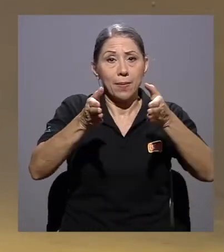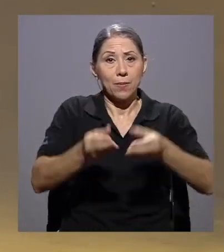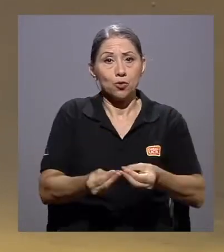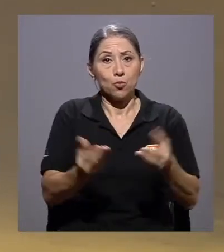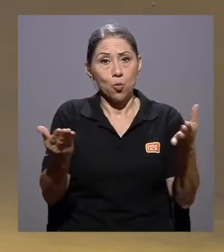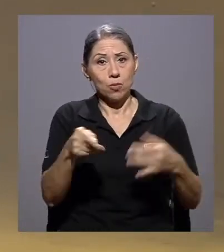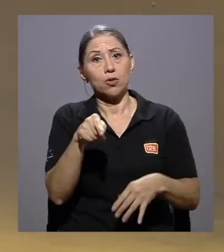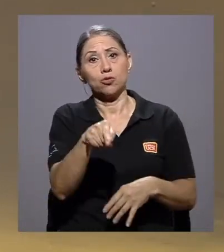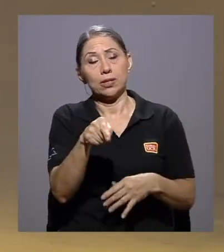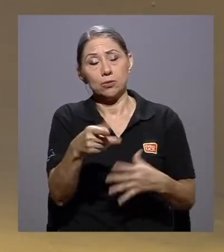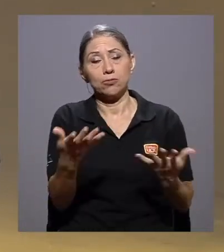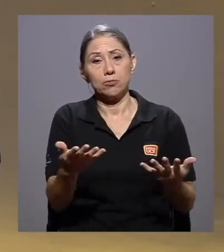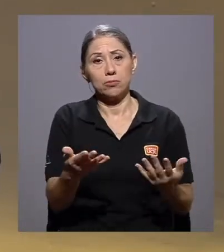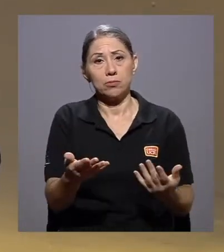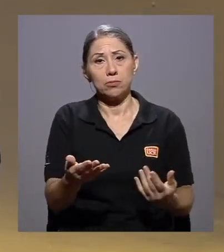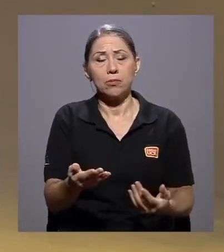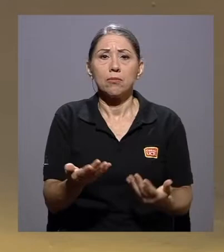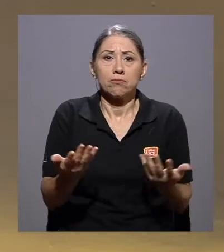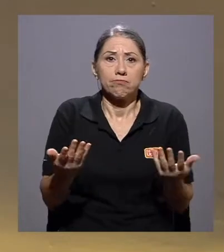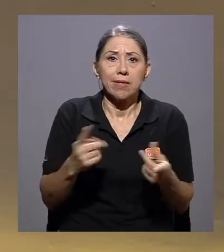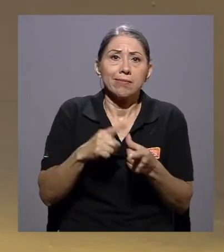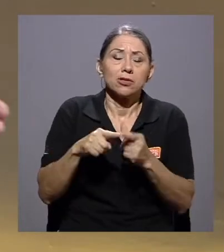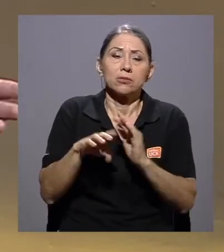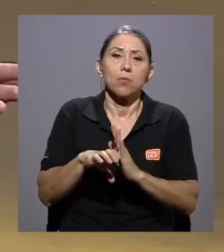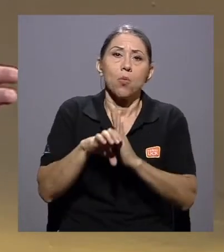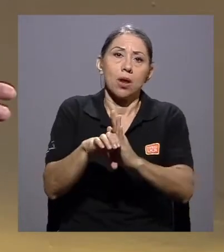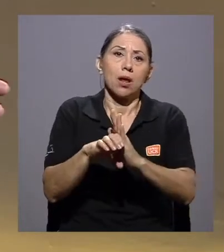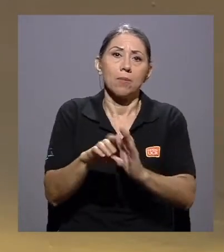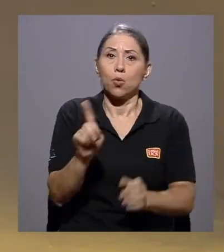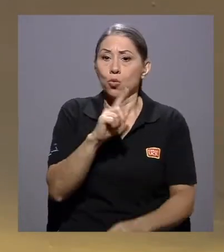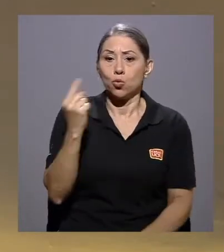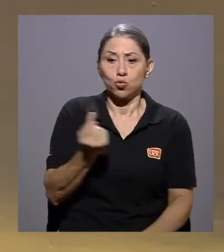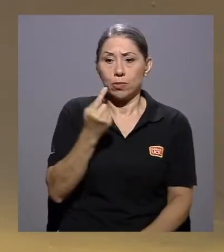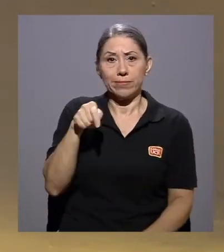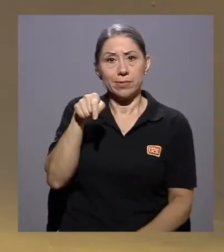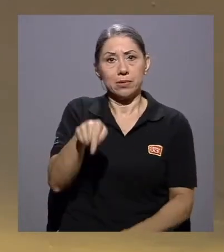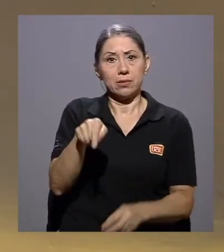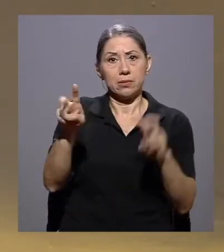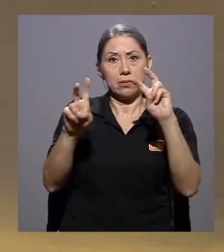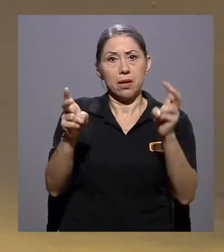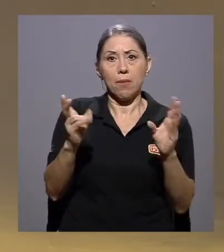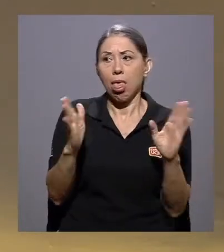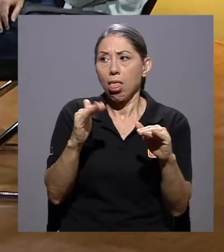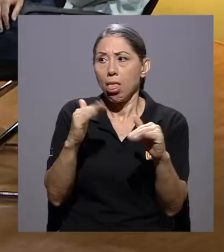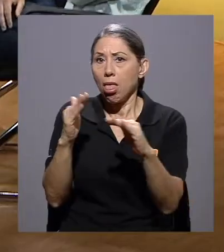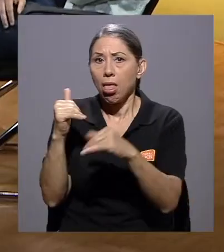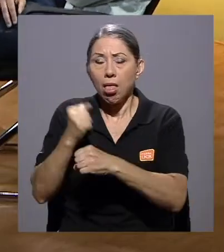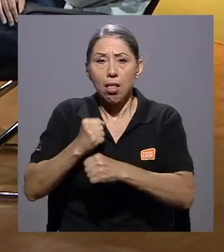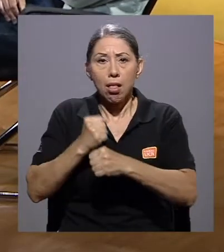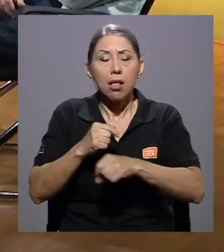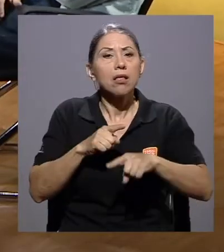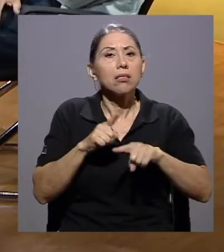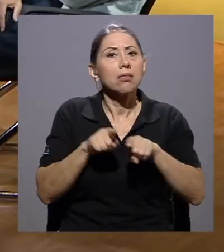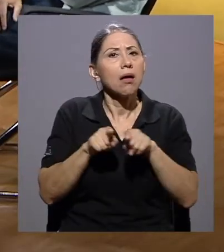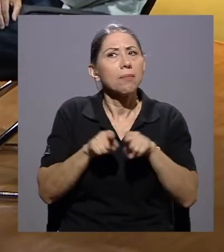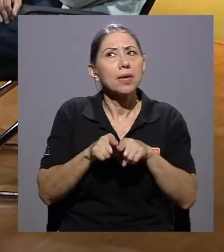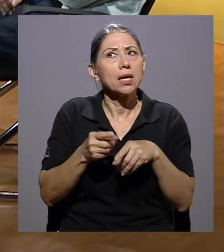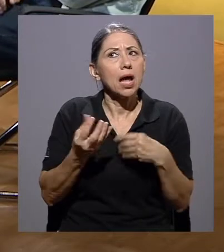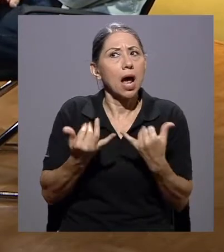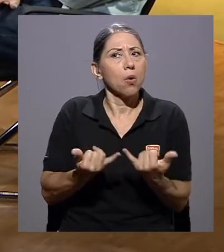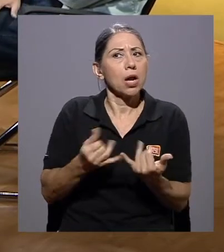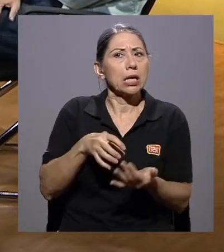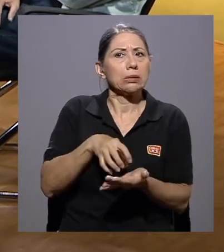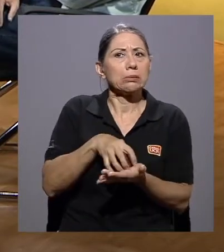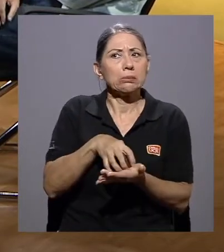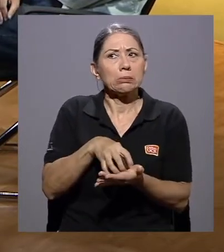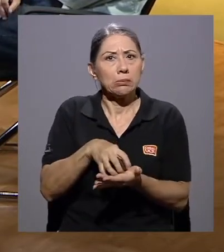¿no? Jonathan, vos, ¿qué opinas entonces, por ejemplo, respecto no solo a este tema del desempleo, sino también al cuestionamiento